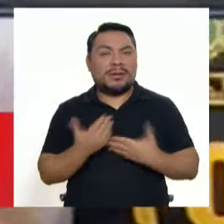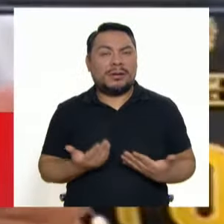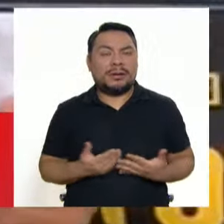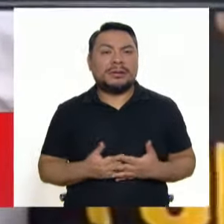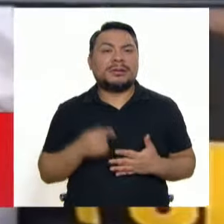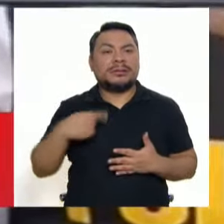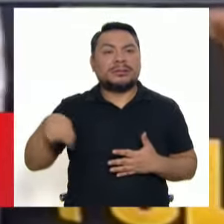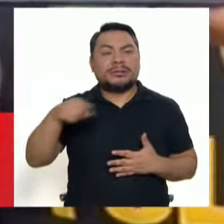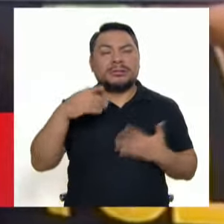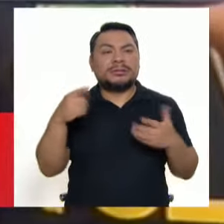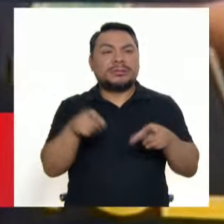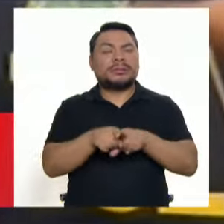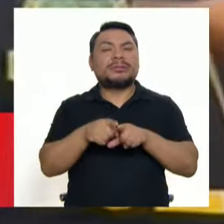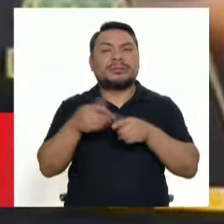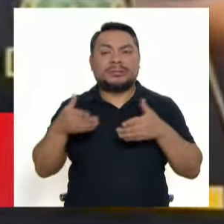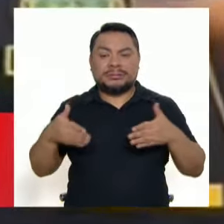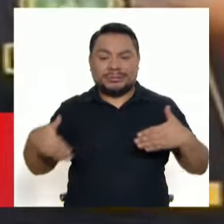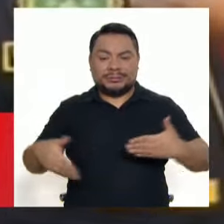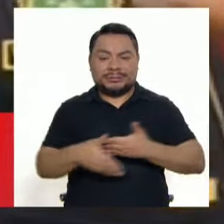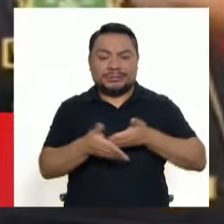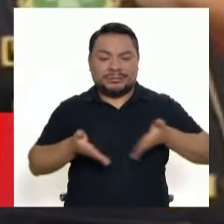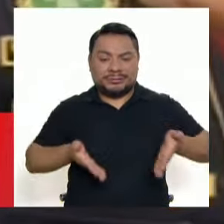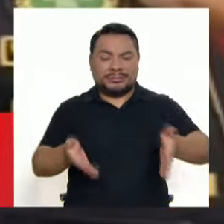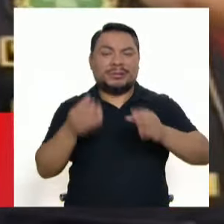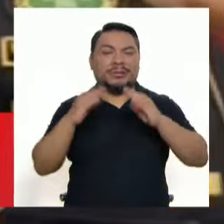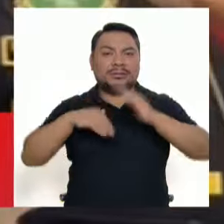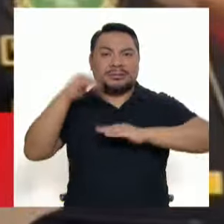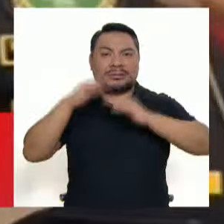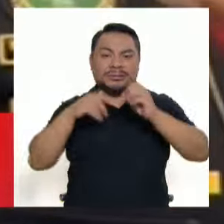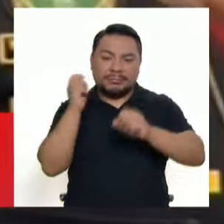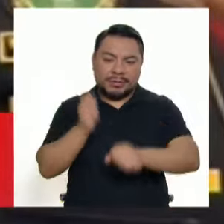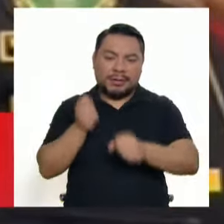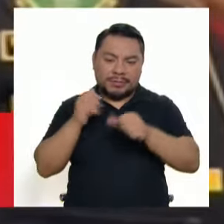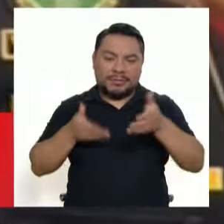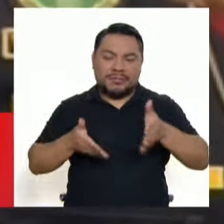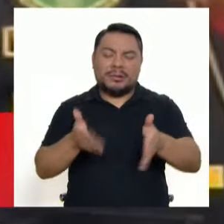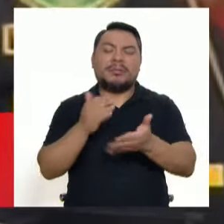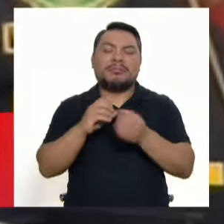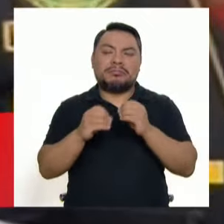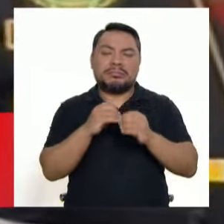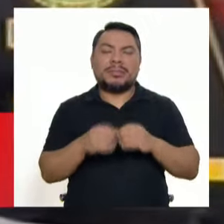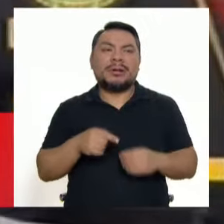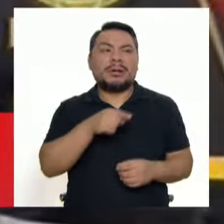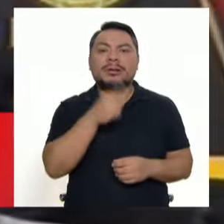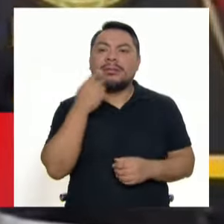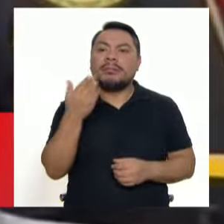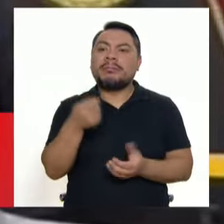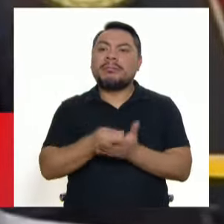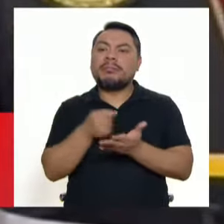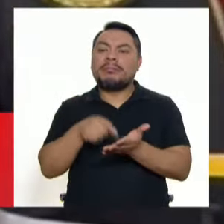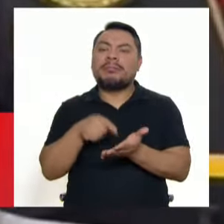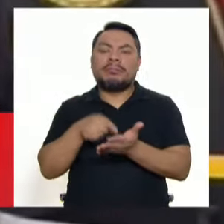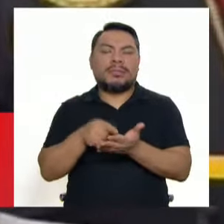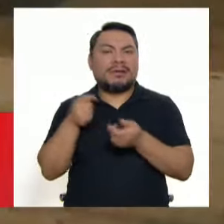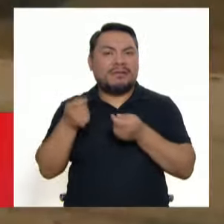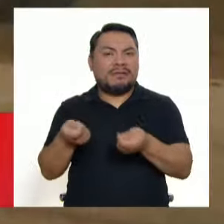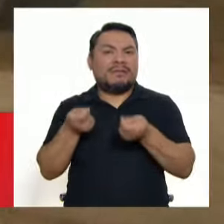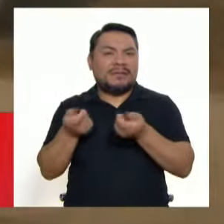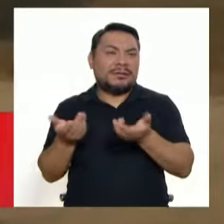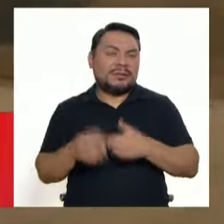las pistas y veredas del centro poblado Nueva Estrella, han estado siendo víctimas de